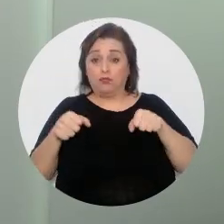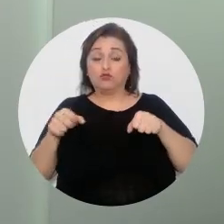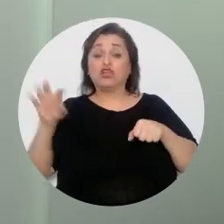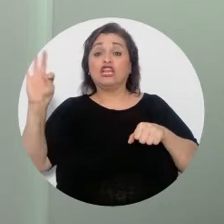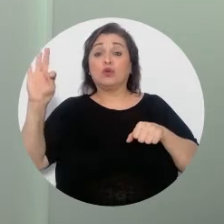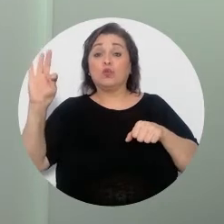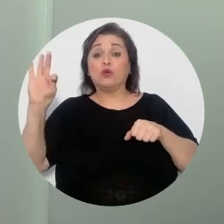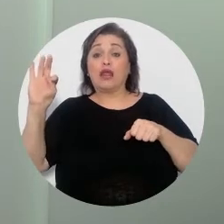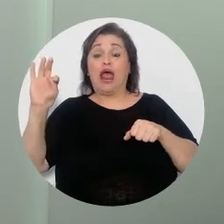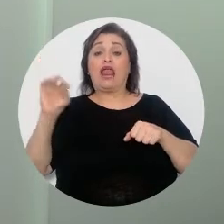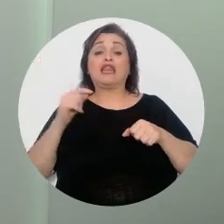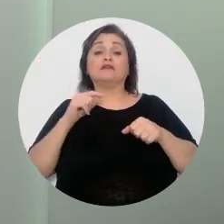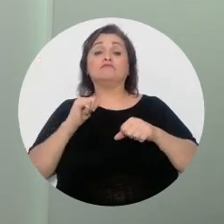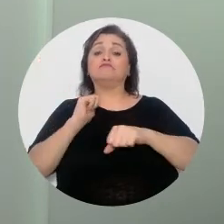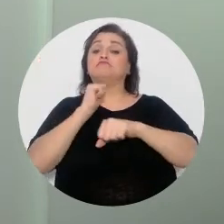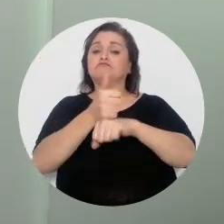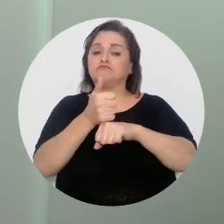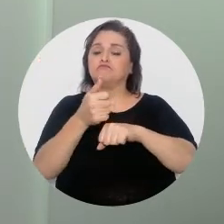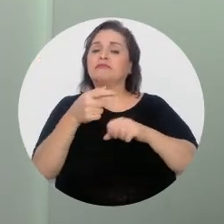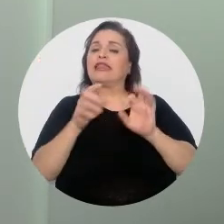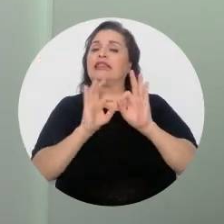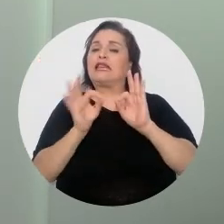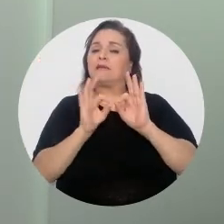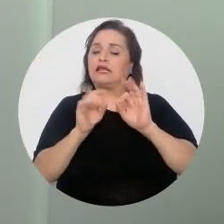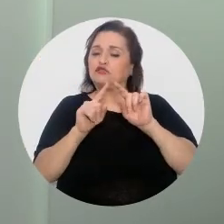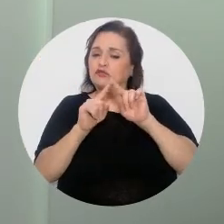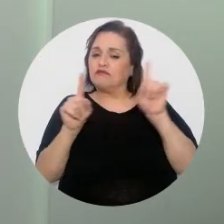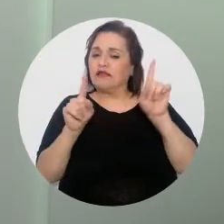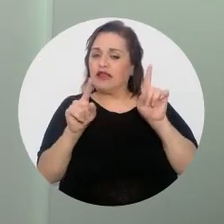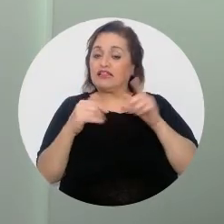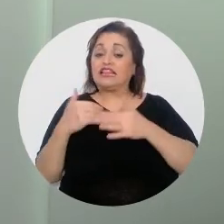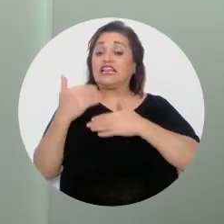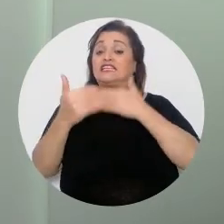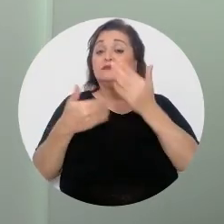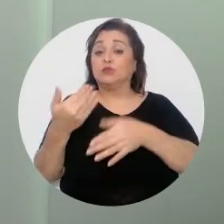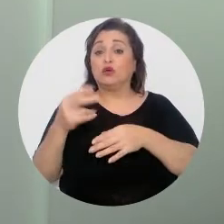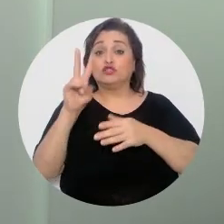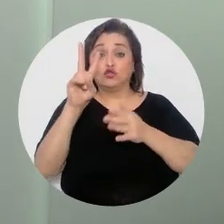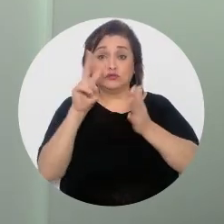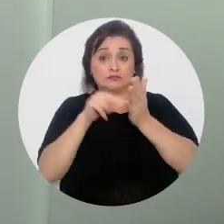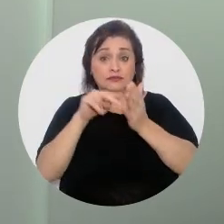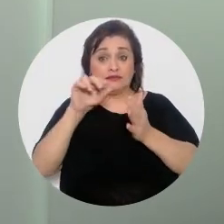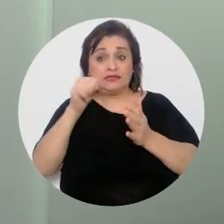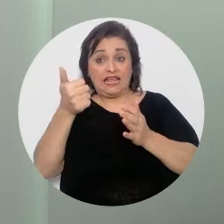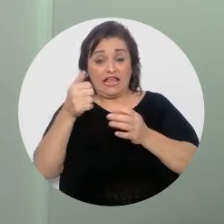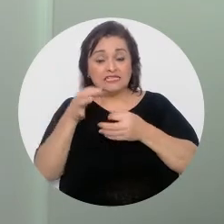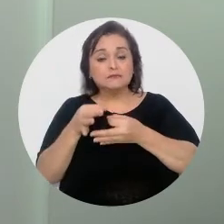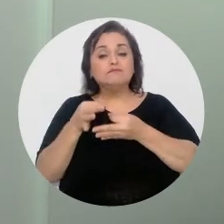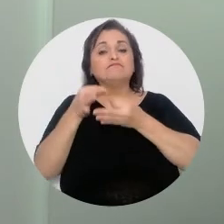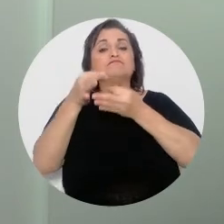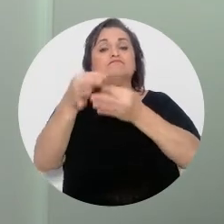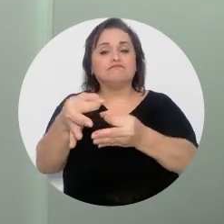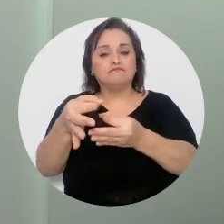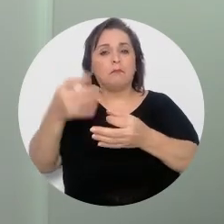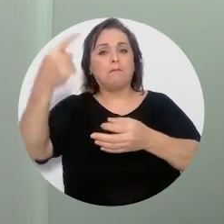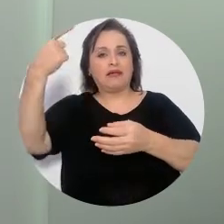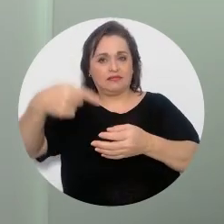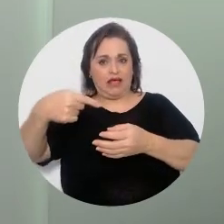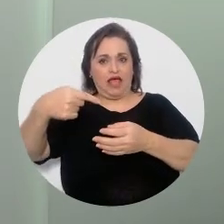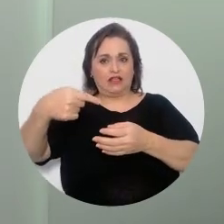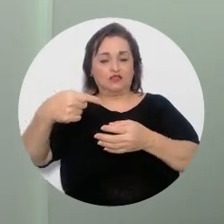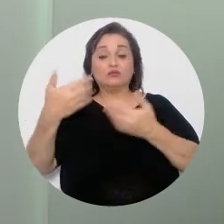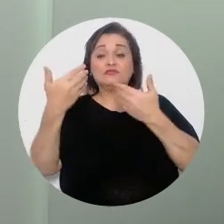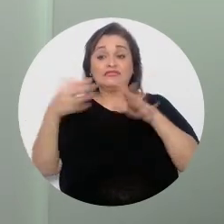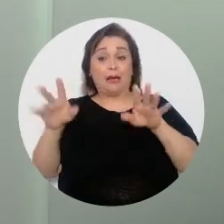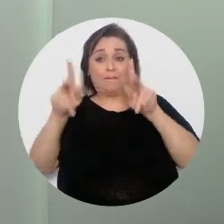tribunal establece un transitorio y una interpretación para que después del 2010, se les prorrogó el mandato